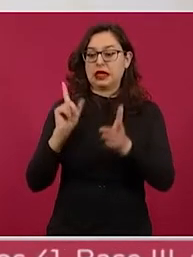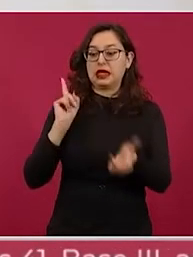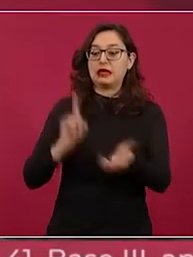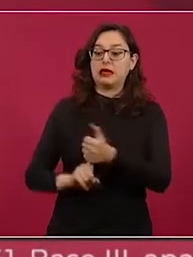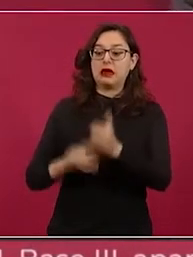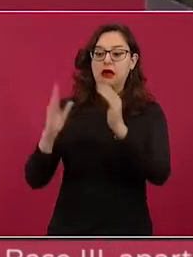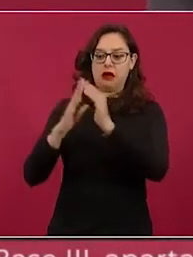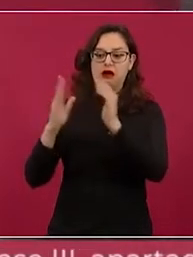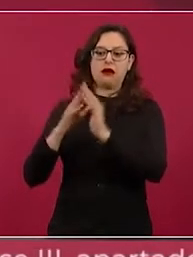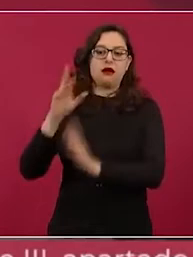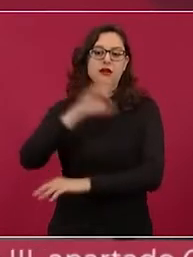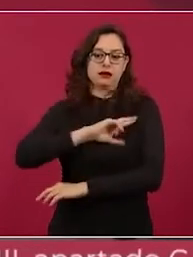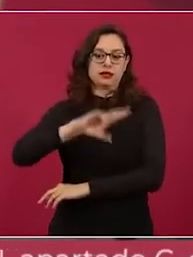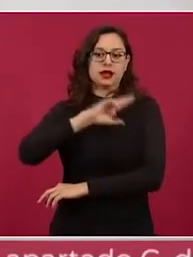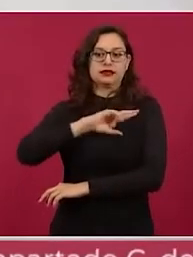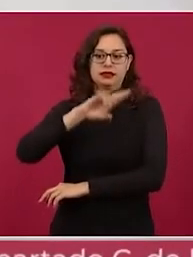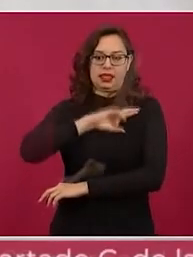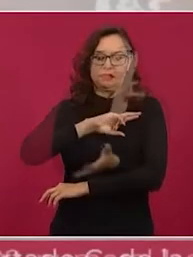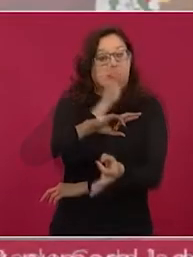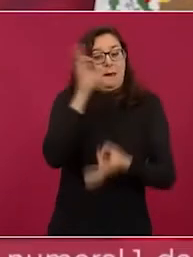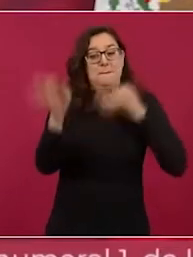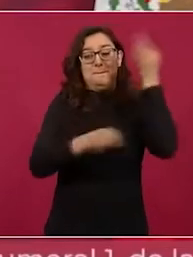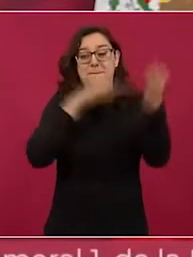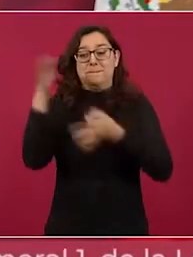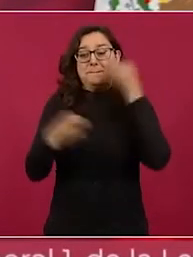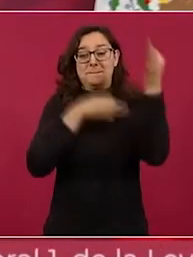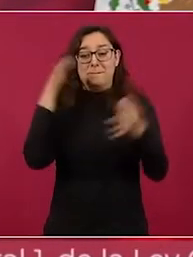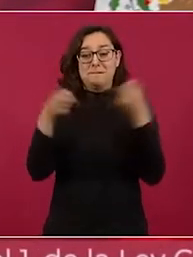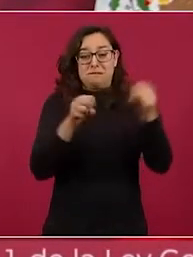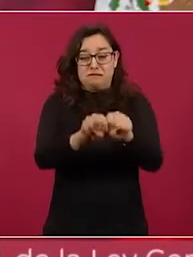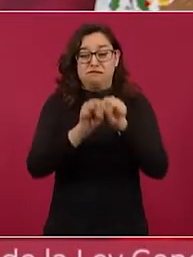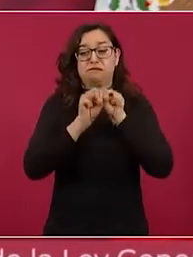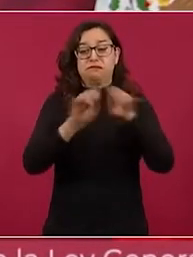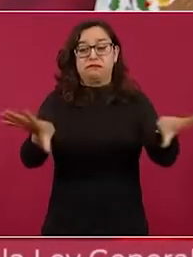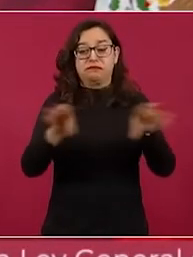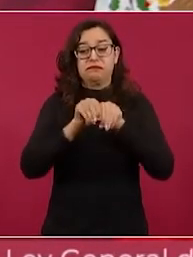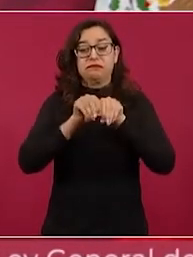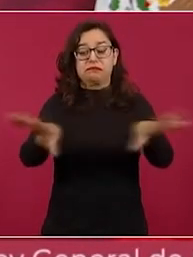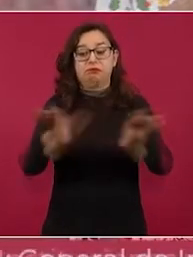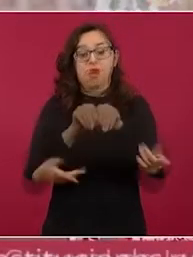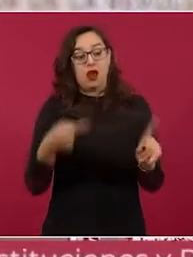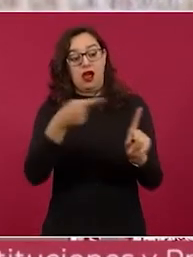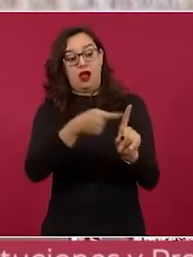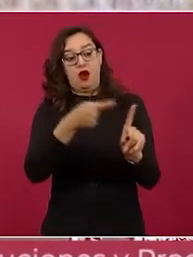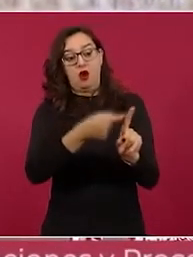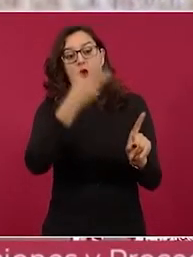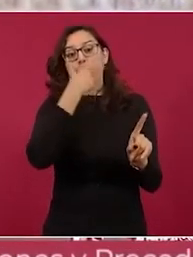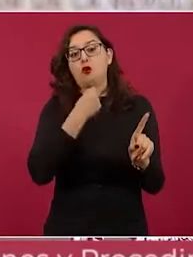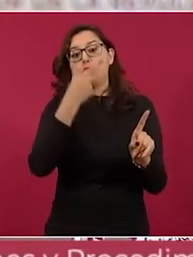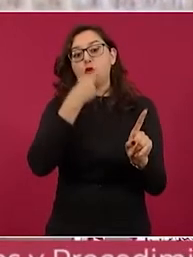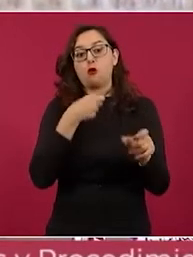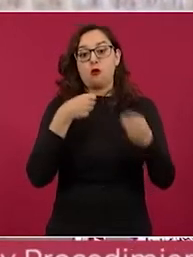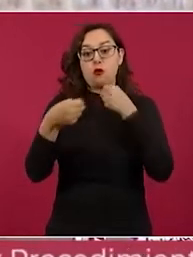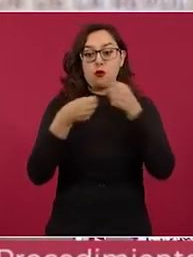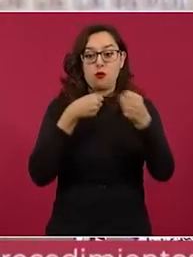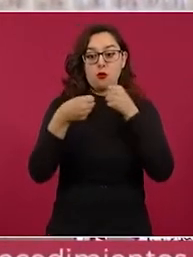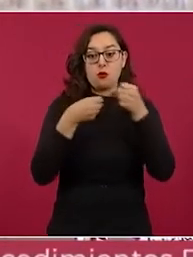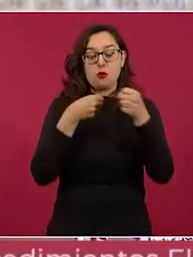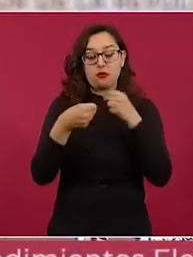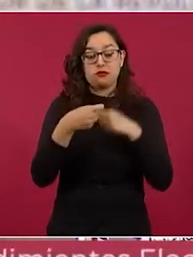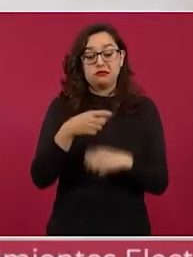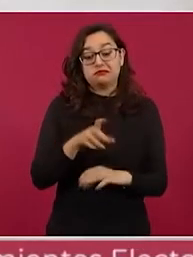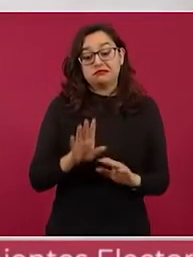¿cómo lo inflaron? Este periodista cínico, que según Carmen Aristegui era